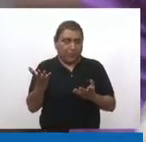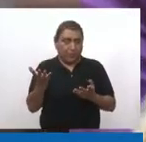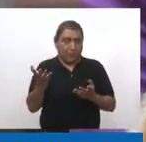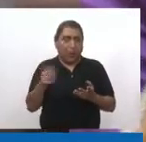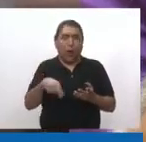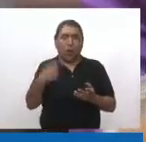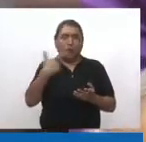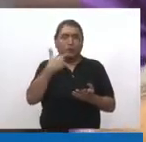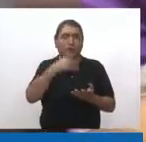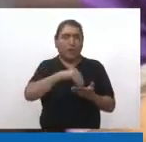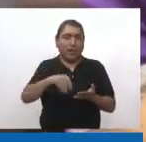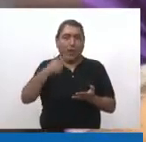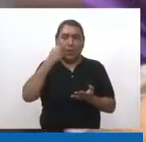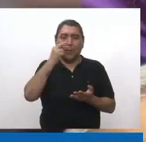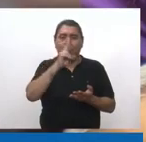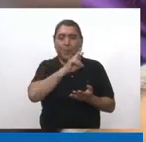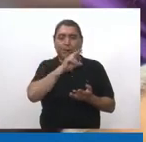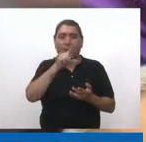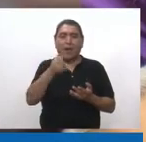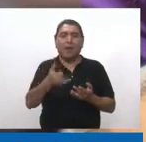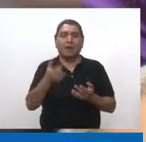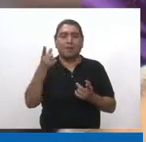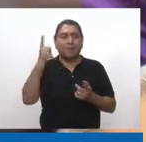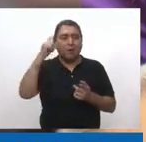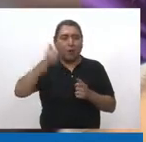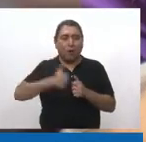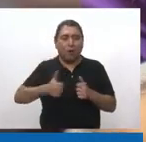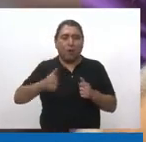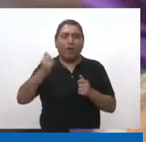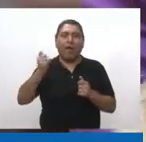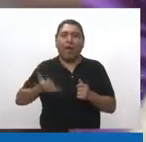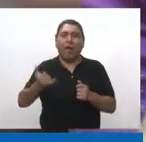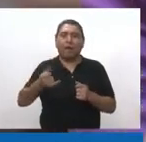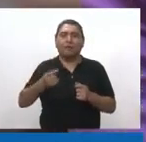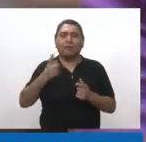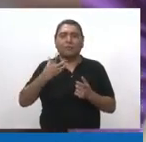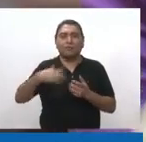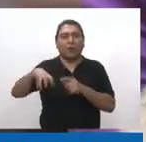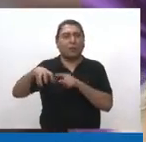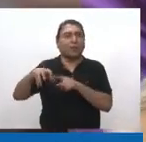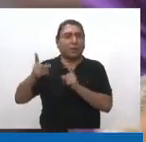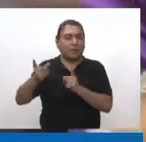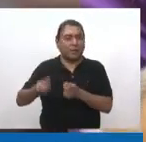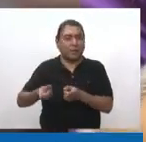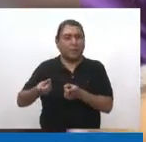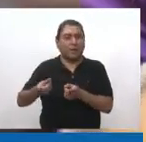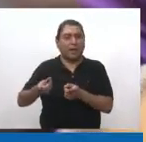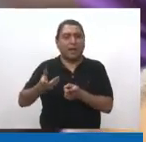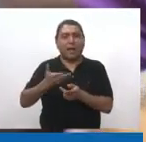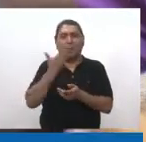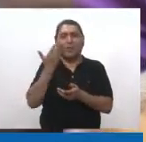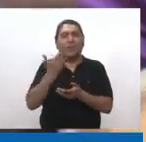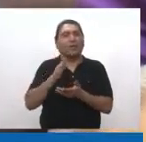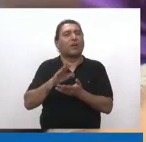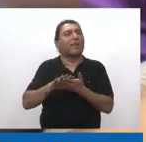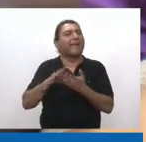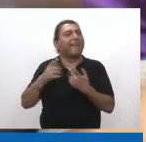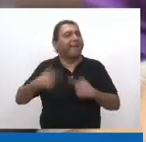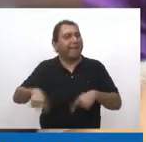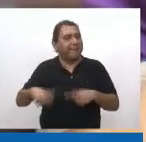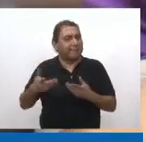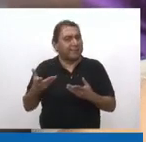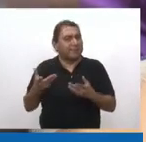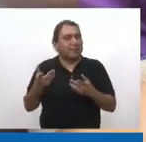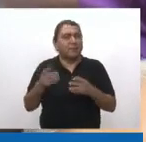han referido, la Corte tiene una prolífera jurisprudencia señalando de qué se trata o definiendo de qué se